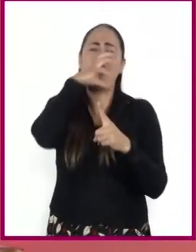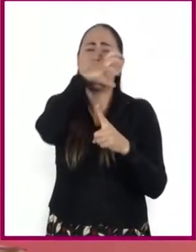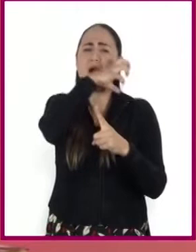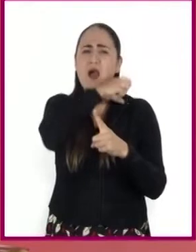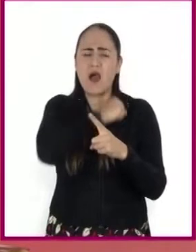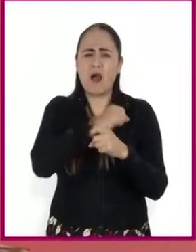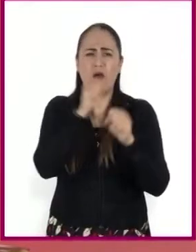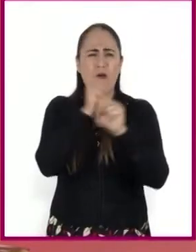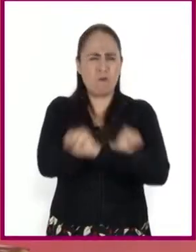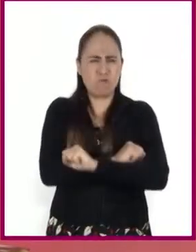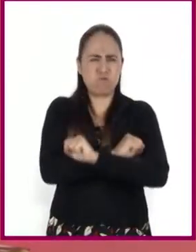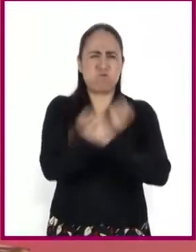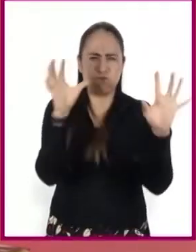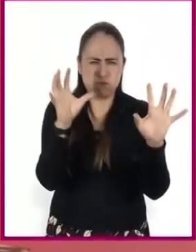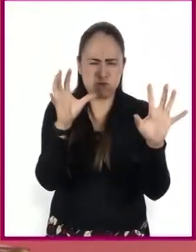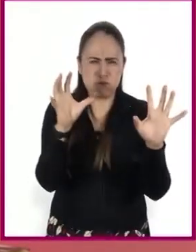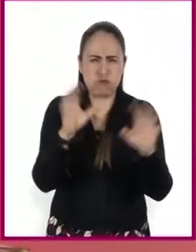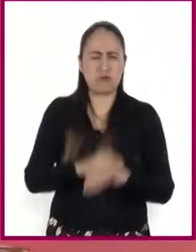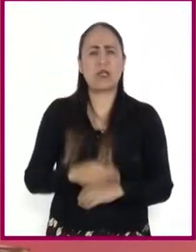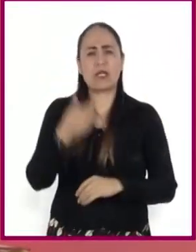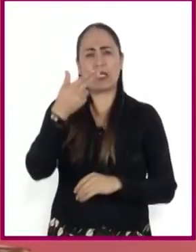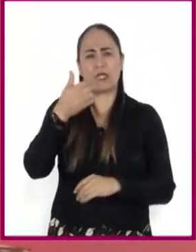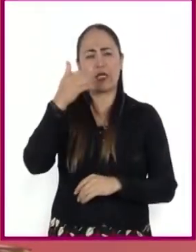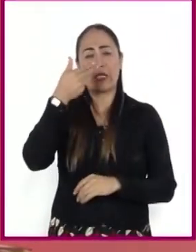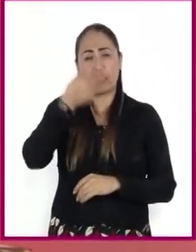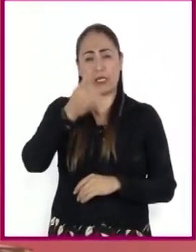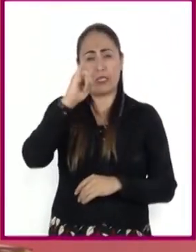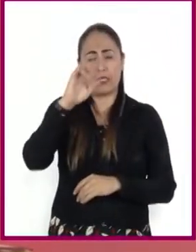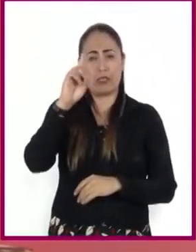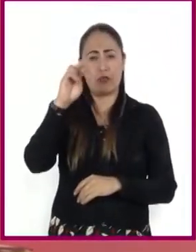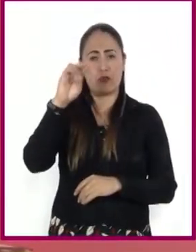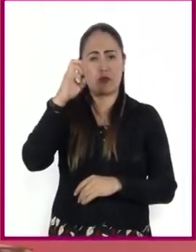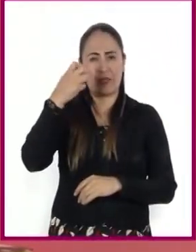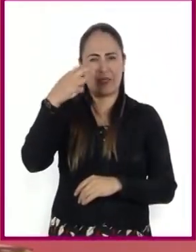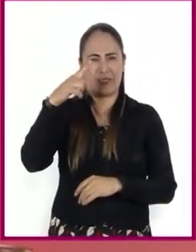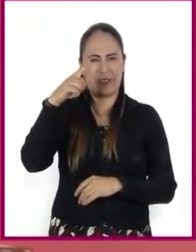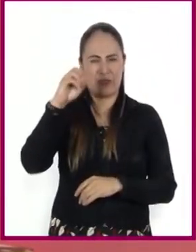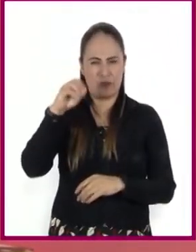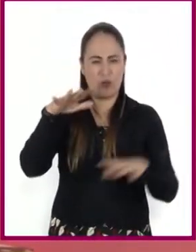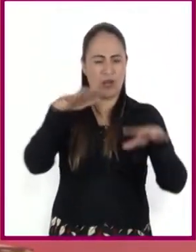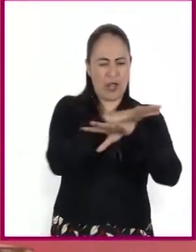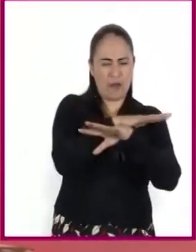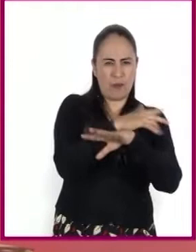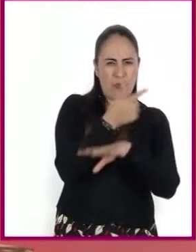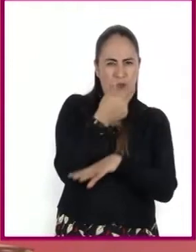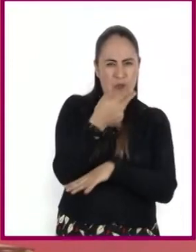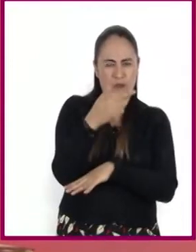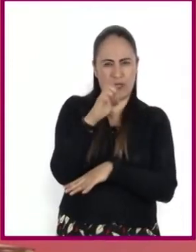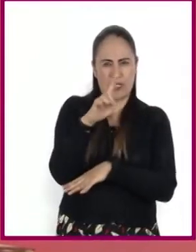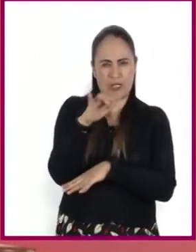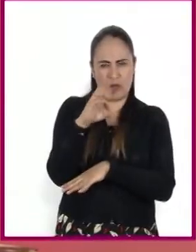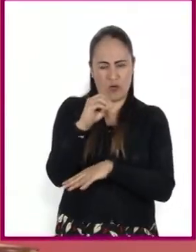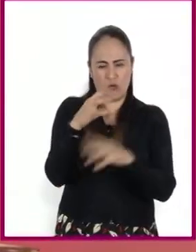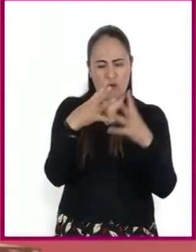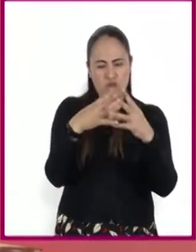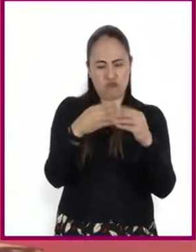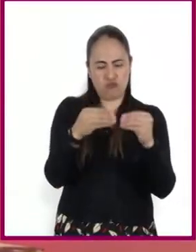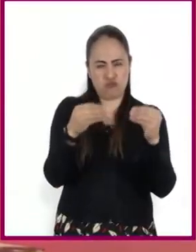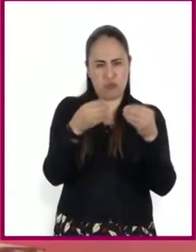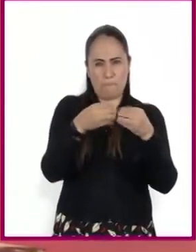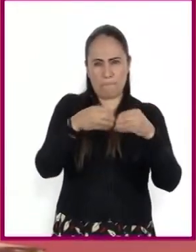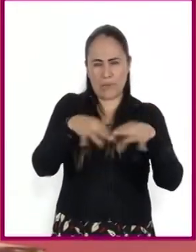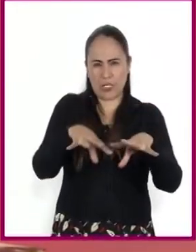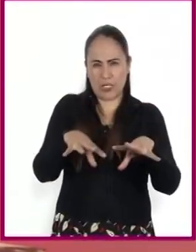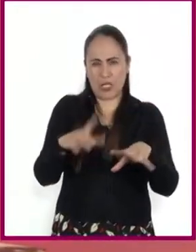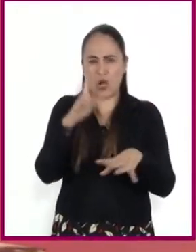fusión nuclear, una reacción en la que el hidrógeno se transforma en helio. En el proceso se pierde algo de masa que se convierte en luz y calor